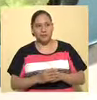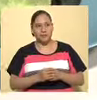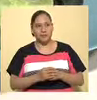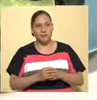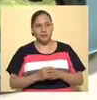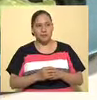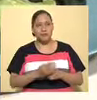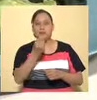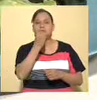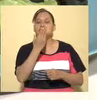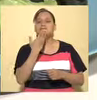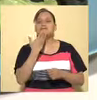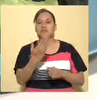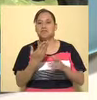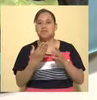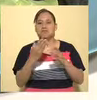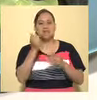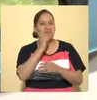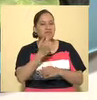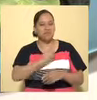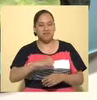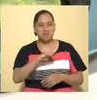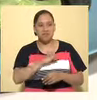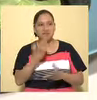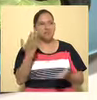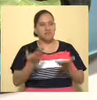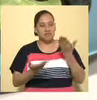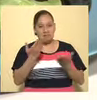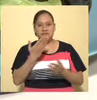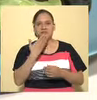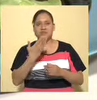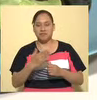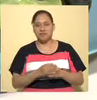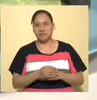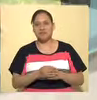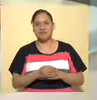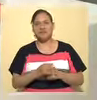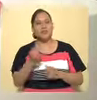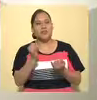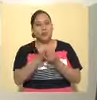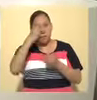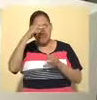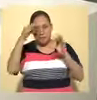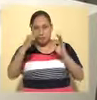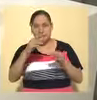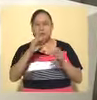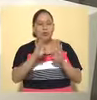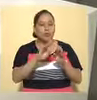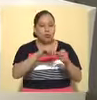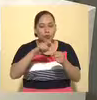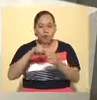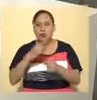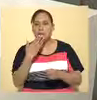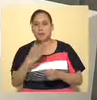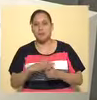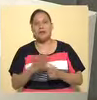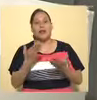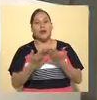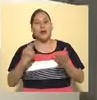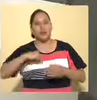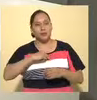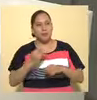Una comida muy fresca, súper sana. Equilibrada, volvemos a lo mismo. Y muy mexicana con los colores. Ahora vamos a agregarle